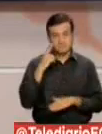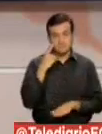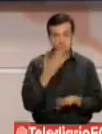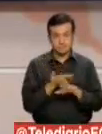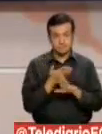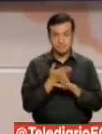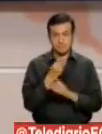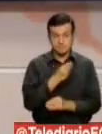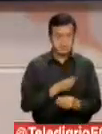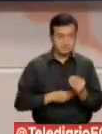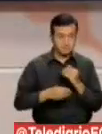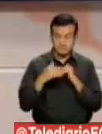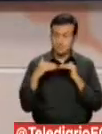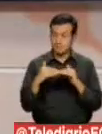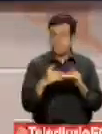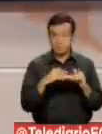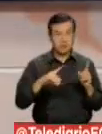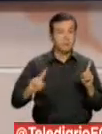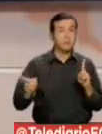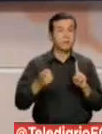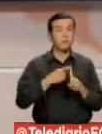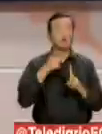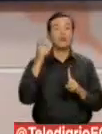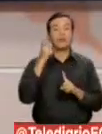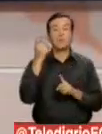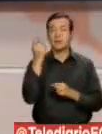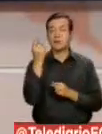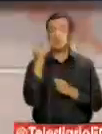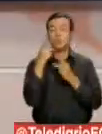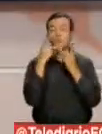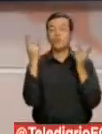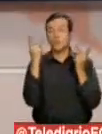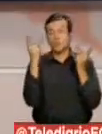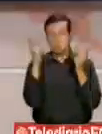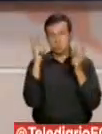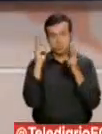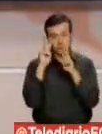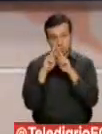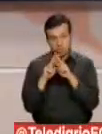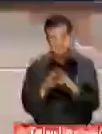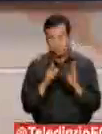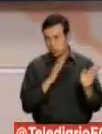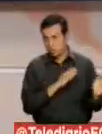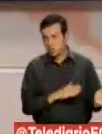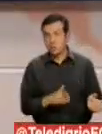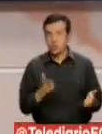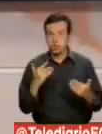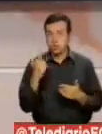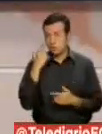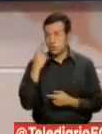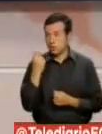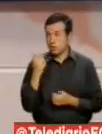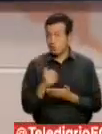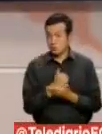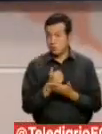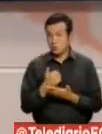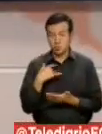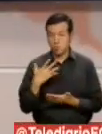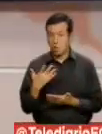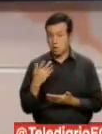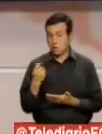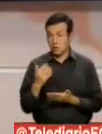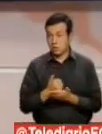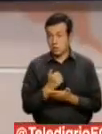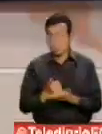tenga redistribución, debe primero sanear las finanzas públicas, porque de lo contrario, si no tiene los ingresos suficientes